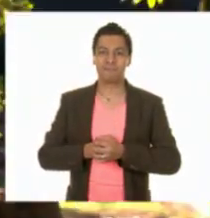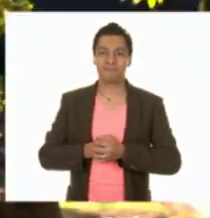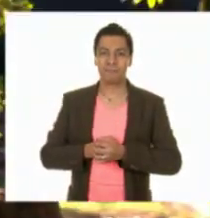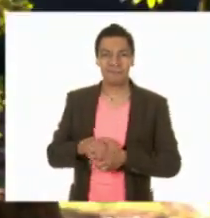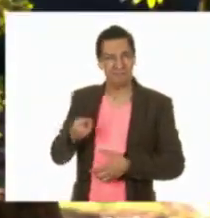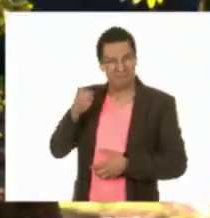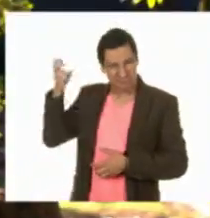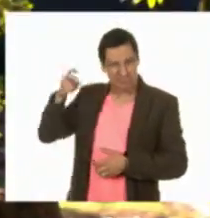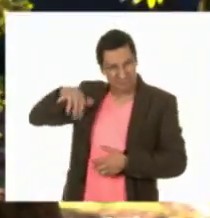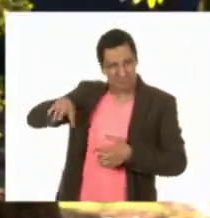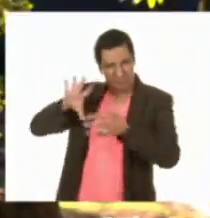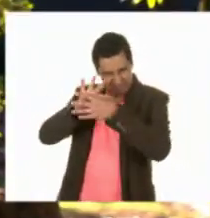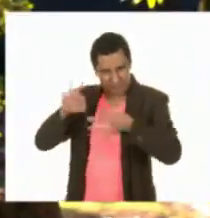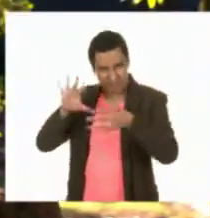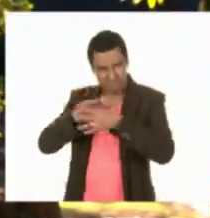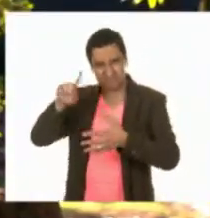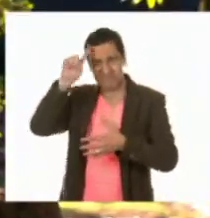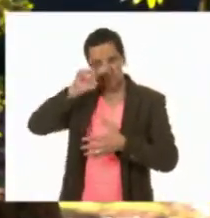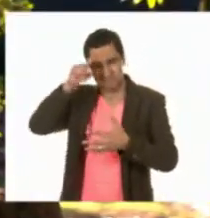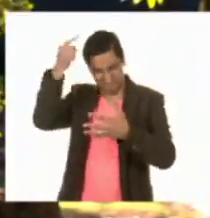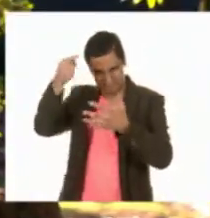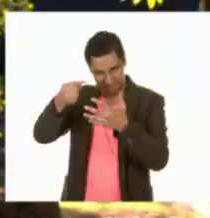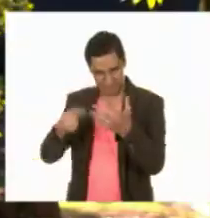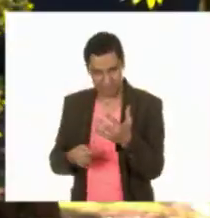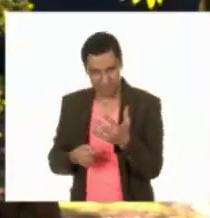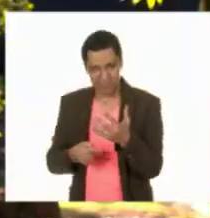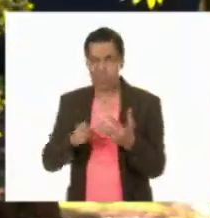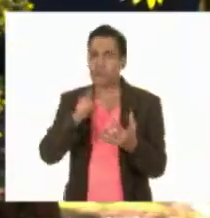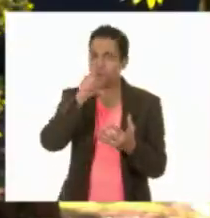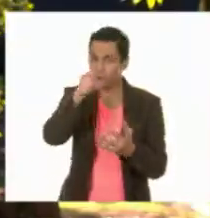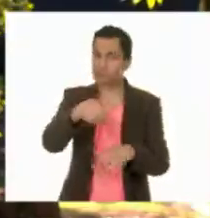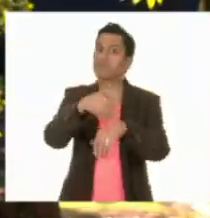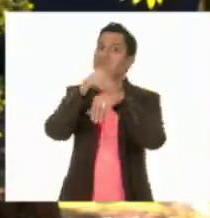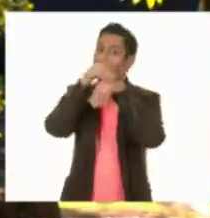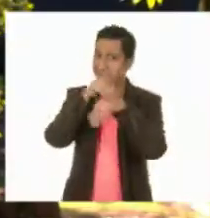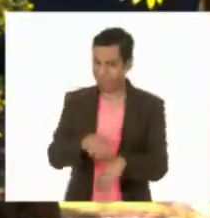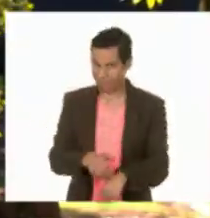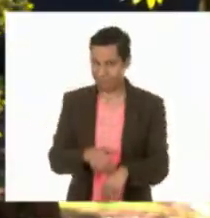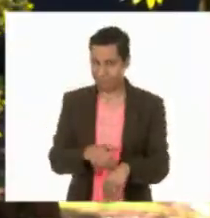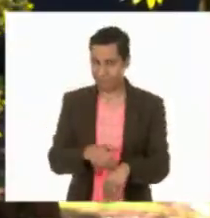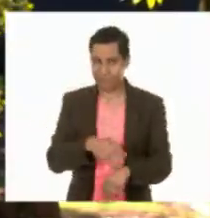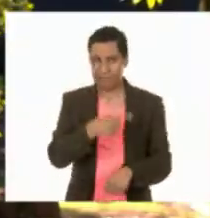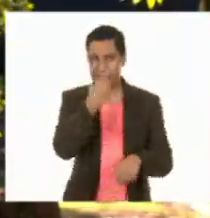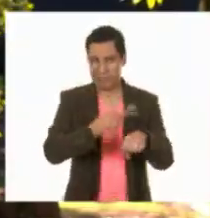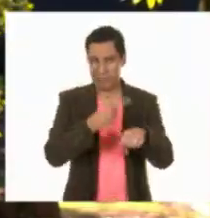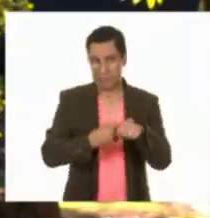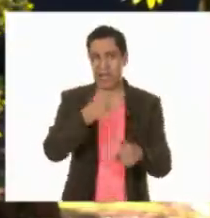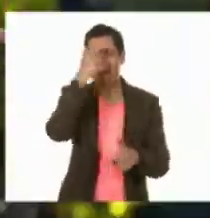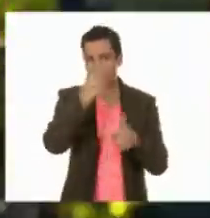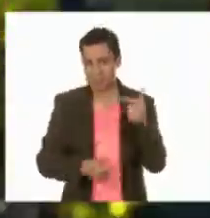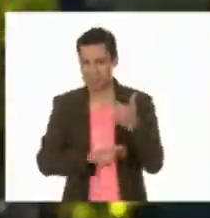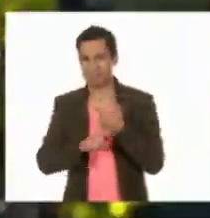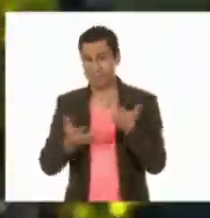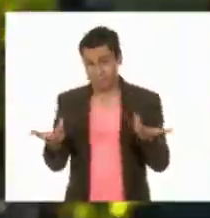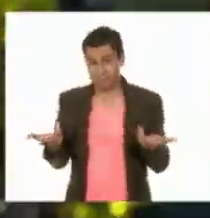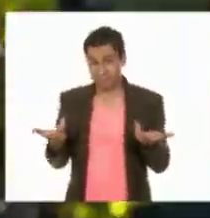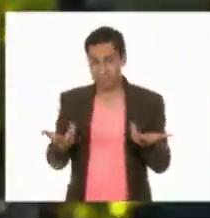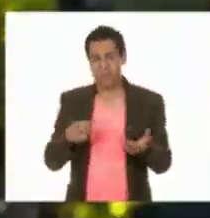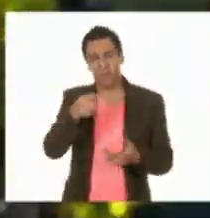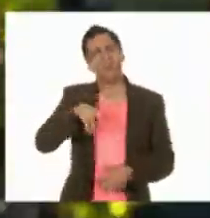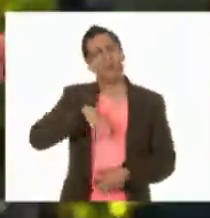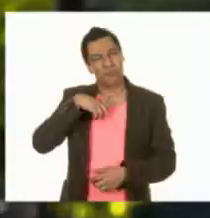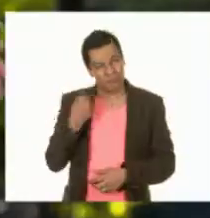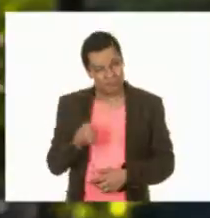Es muy importante continuar con las recomendaciones para evitar contagios de COVID. Trata de